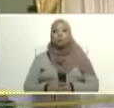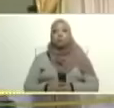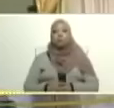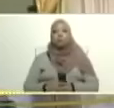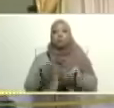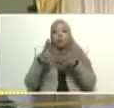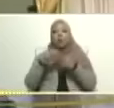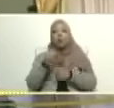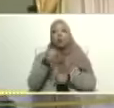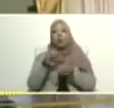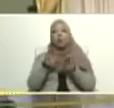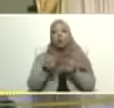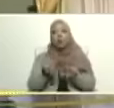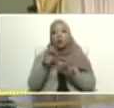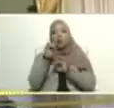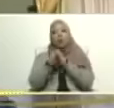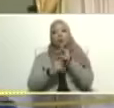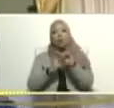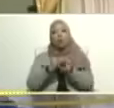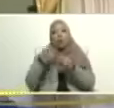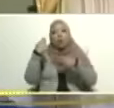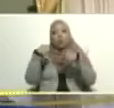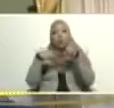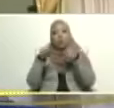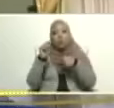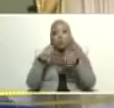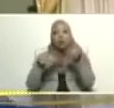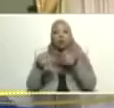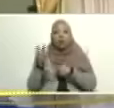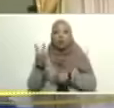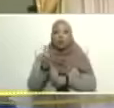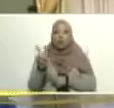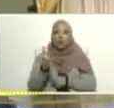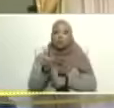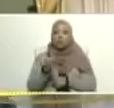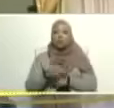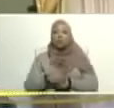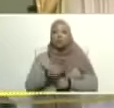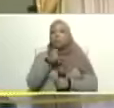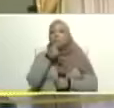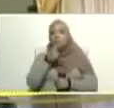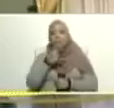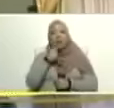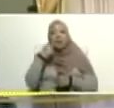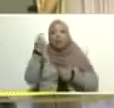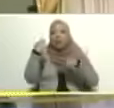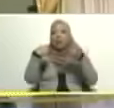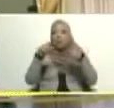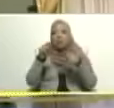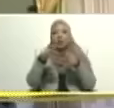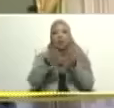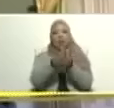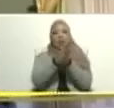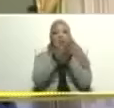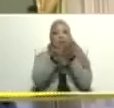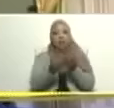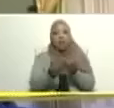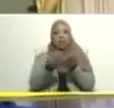número 19 de la Feria Internacional del Libro de Venezuela. Hermosa feria,